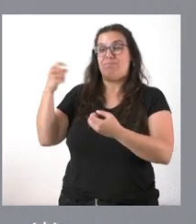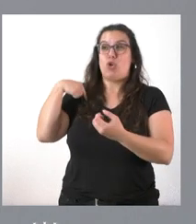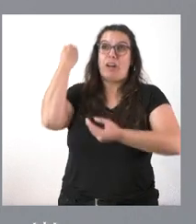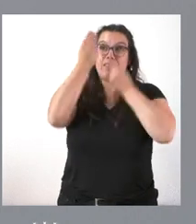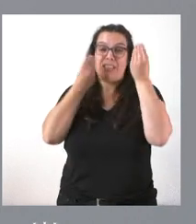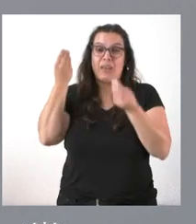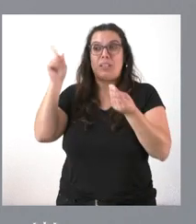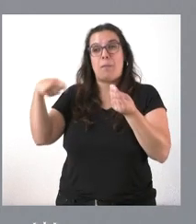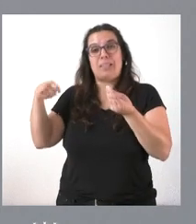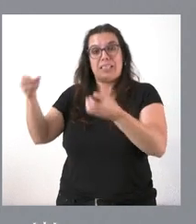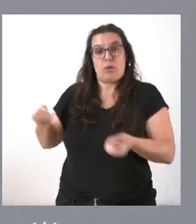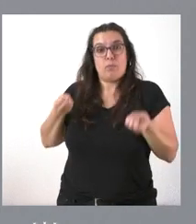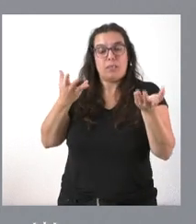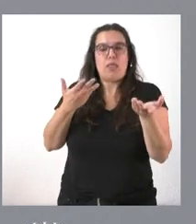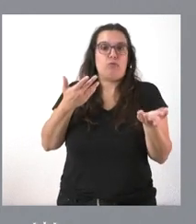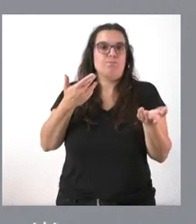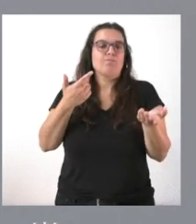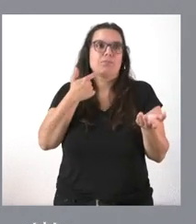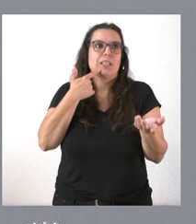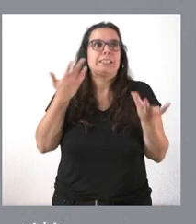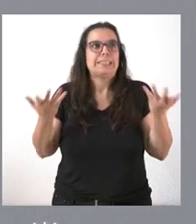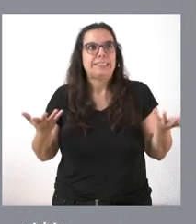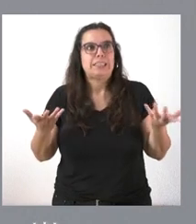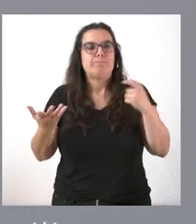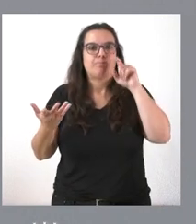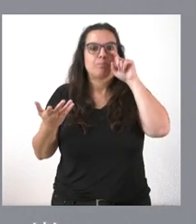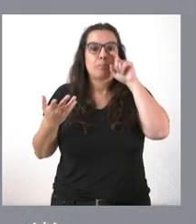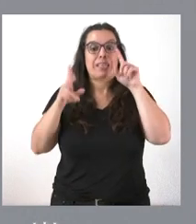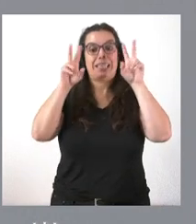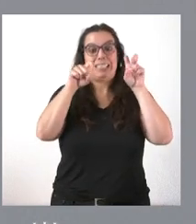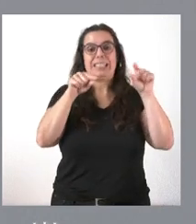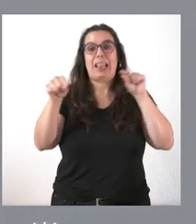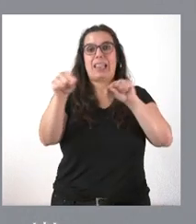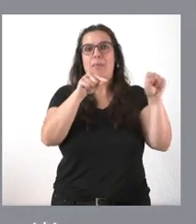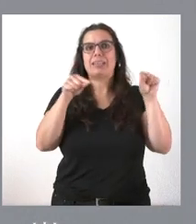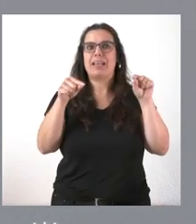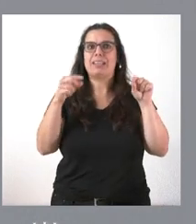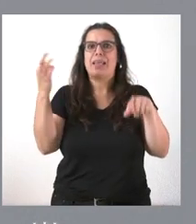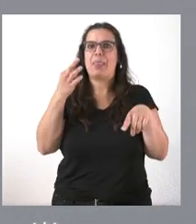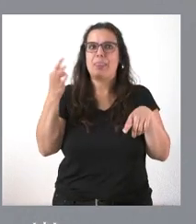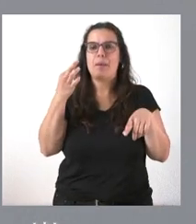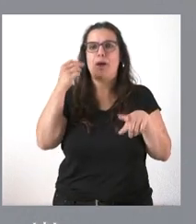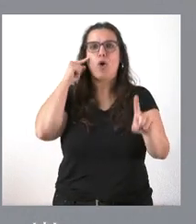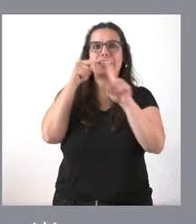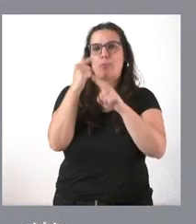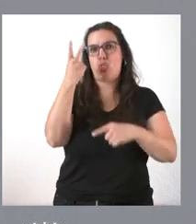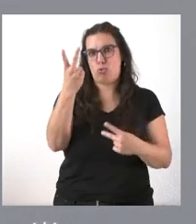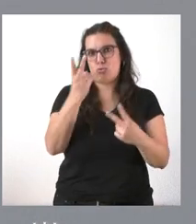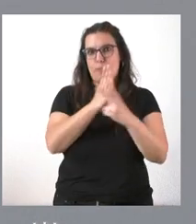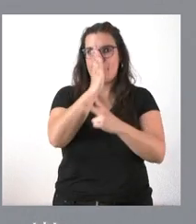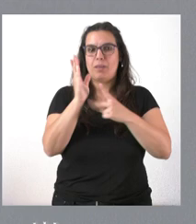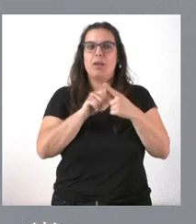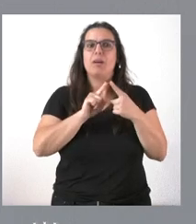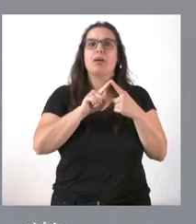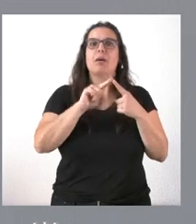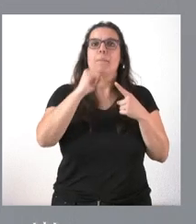que había transmitido también el presidente Es que este tipo de debates debe tener una doble orientación en primer lugar que merece